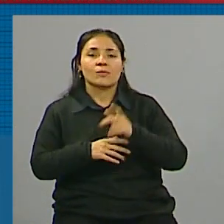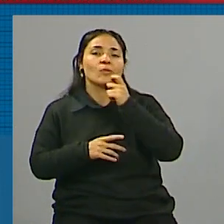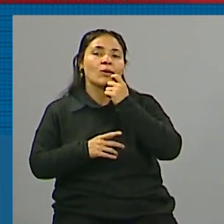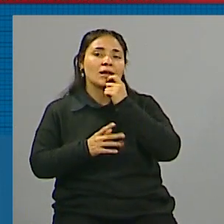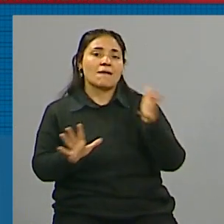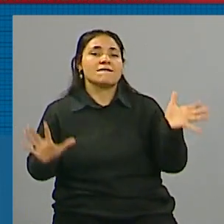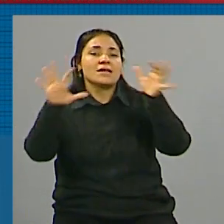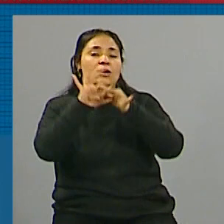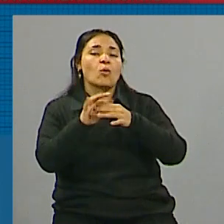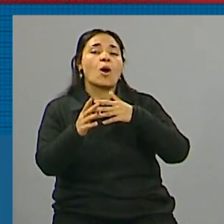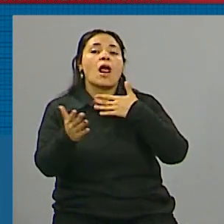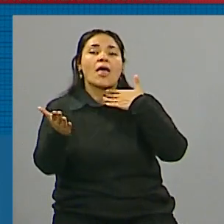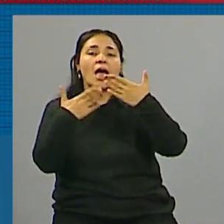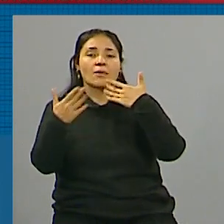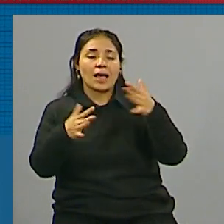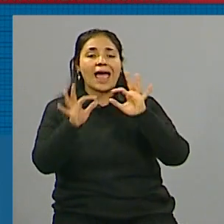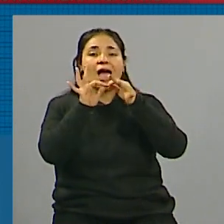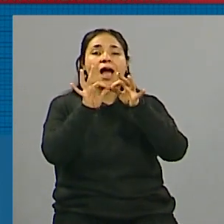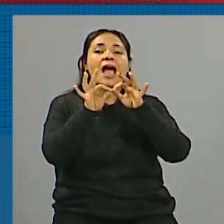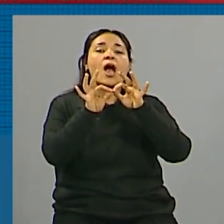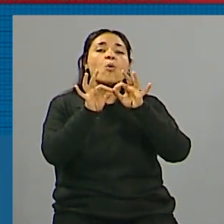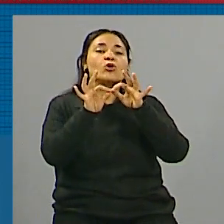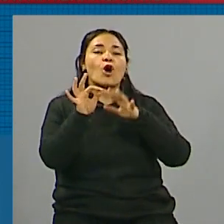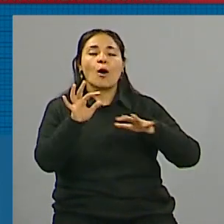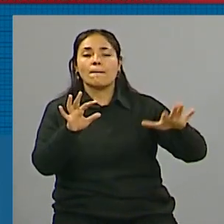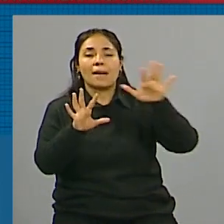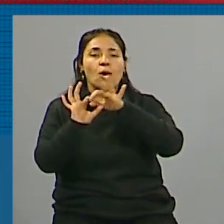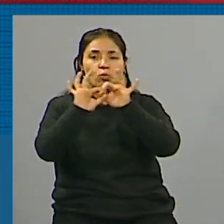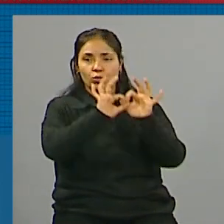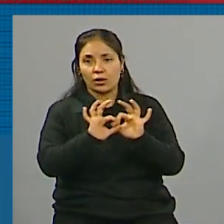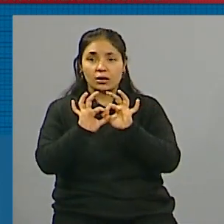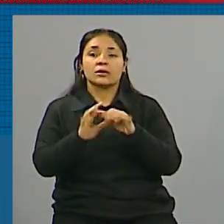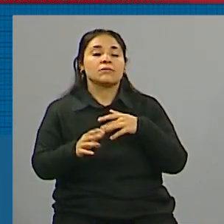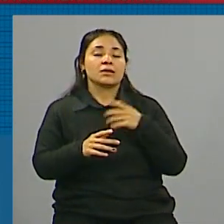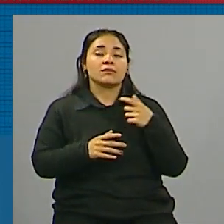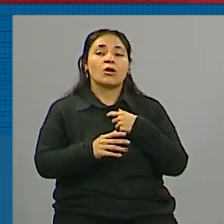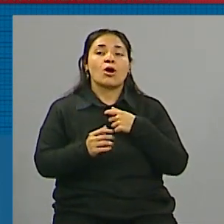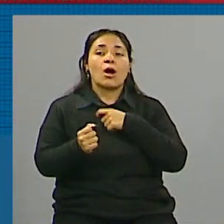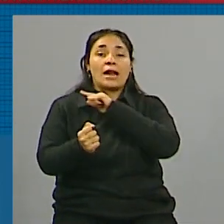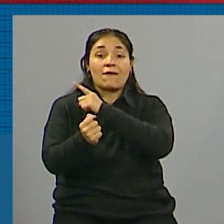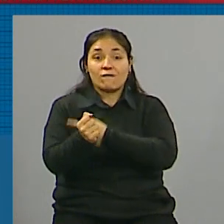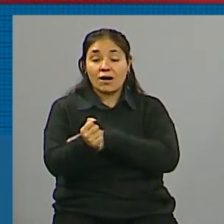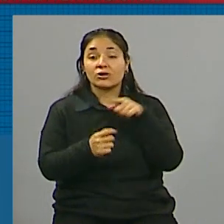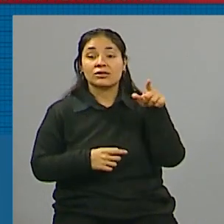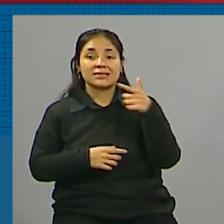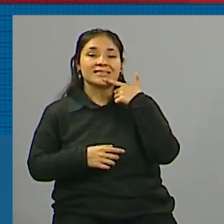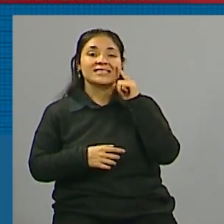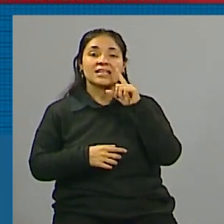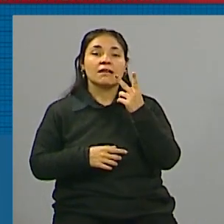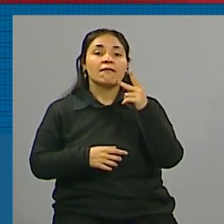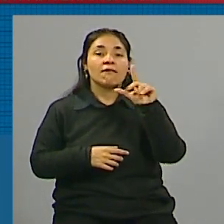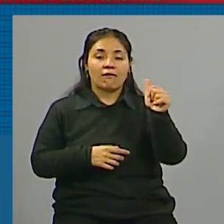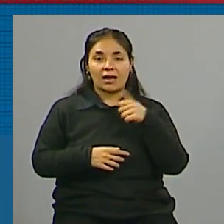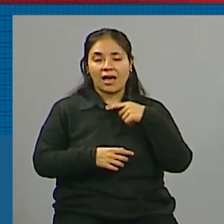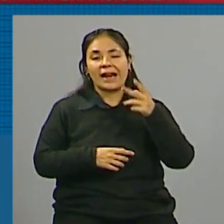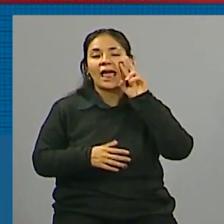de diálogo de la Comunidad Europea. Sí. Creo que los esfuerzos de Lula da Silva han sido muy interesantes. Creo que él tiene un reconocimiento global